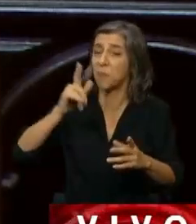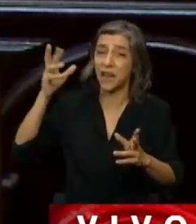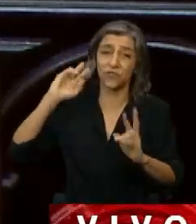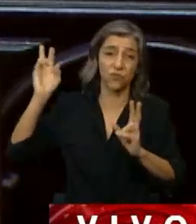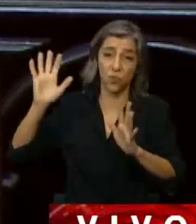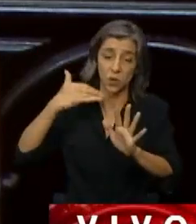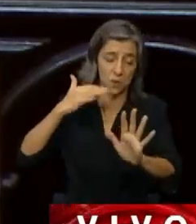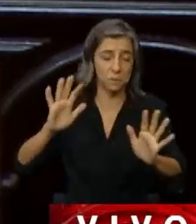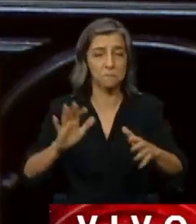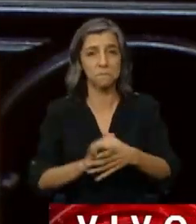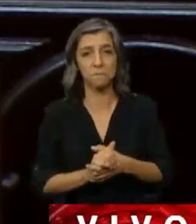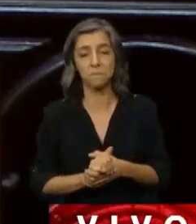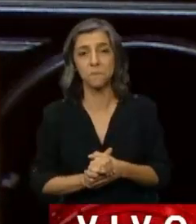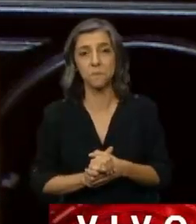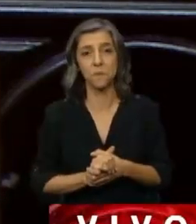ruido.